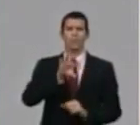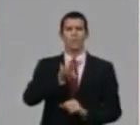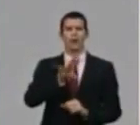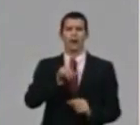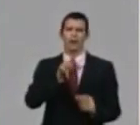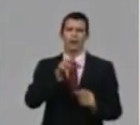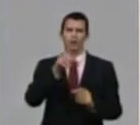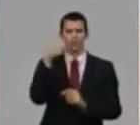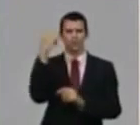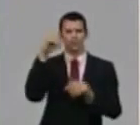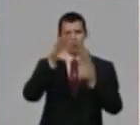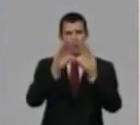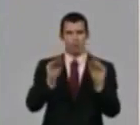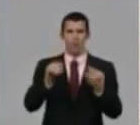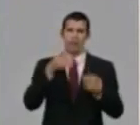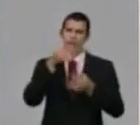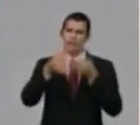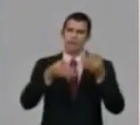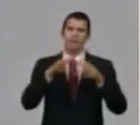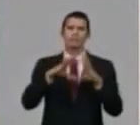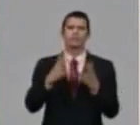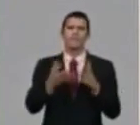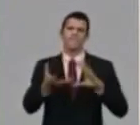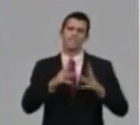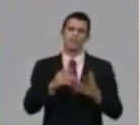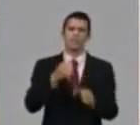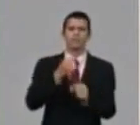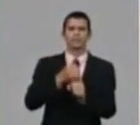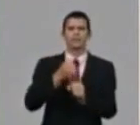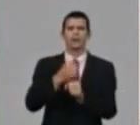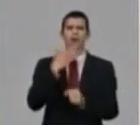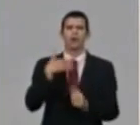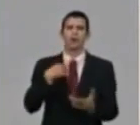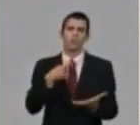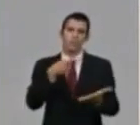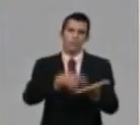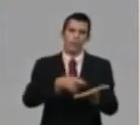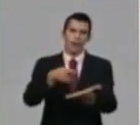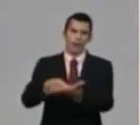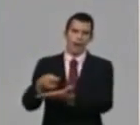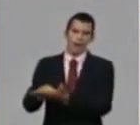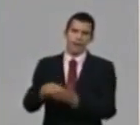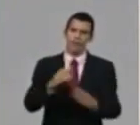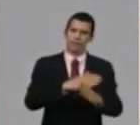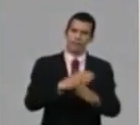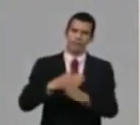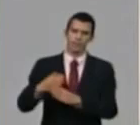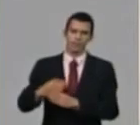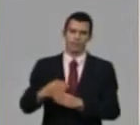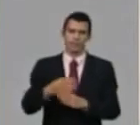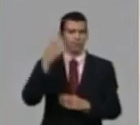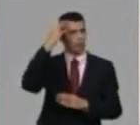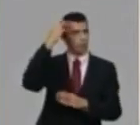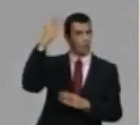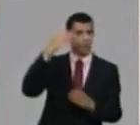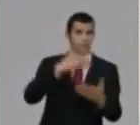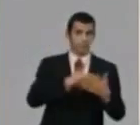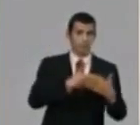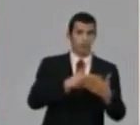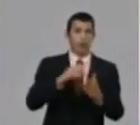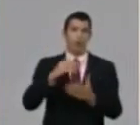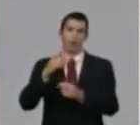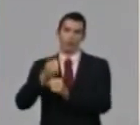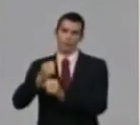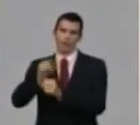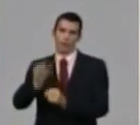pago de los principales y los intereses que por financiamientos que ha otorgado tanto al sector empresarial como a las formas de gestión no estatal, que